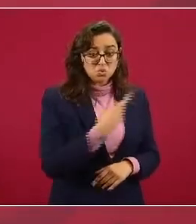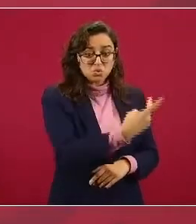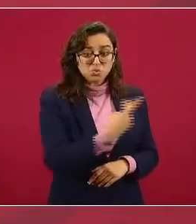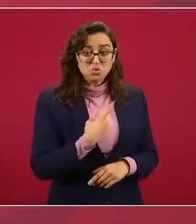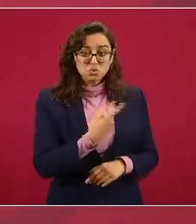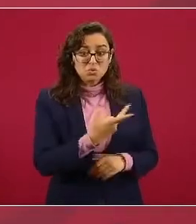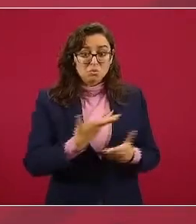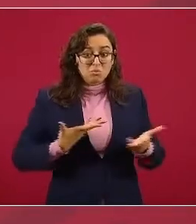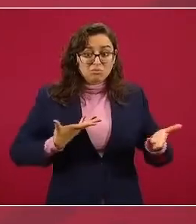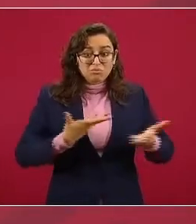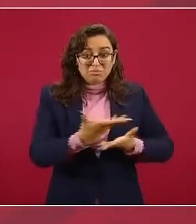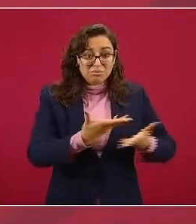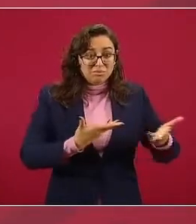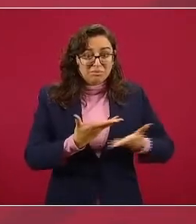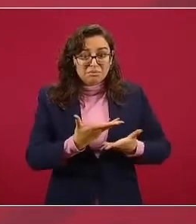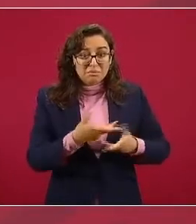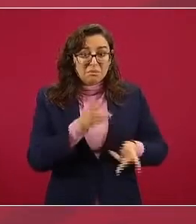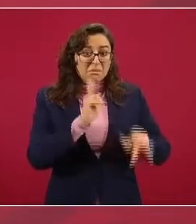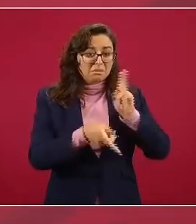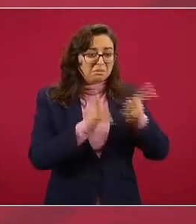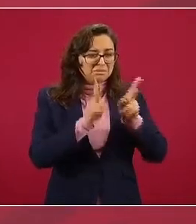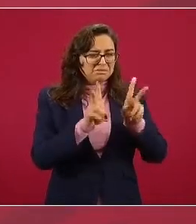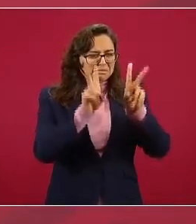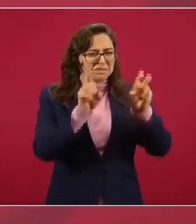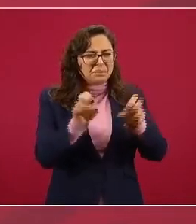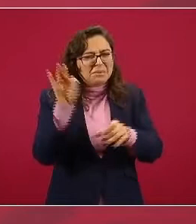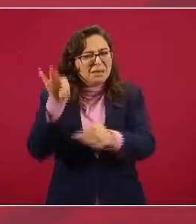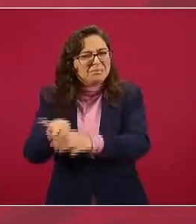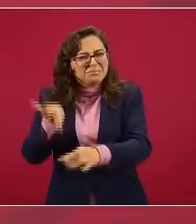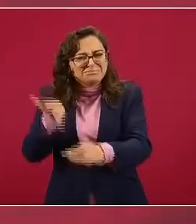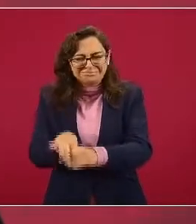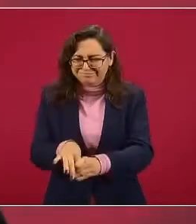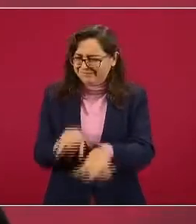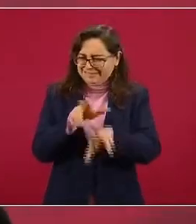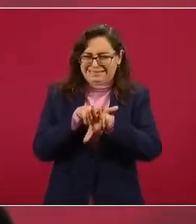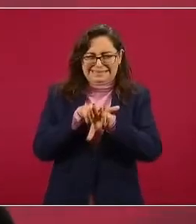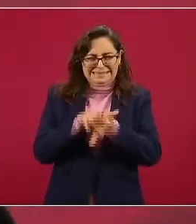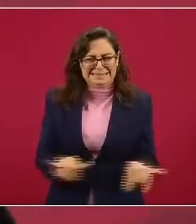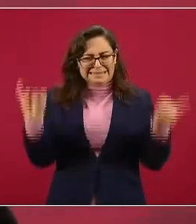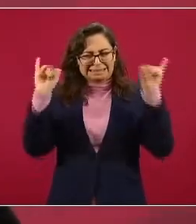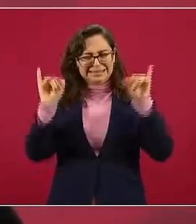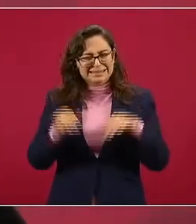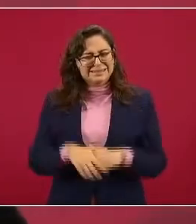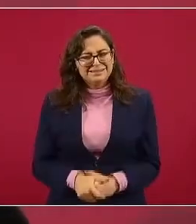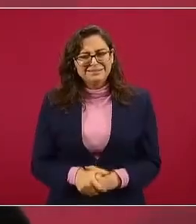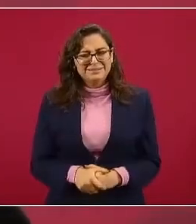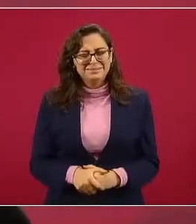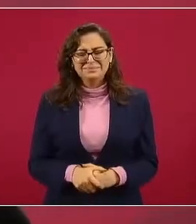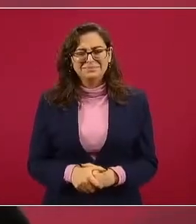ni remotamente relación con el proceso electoral de Estados Unidos.